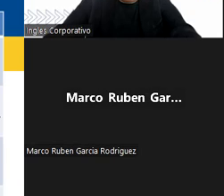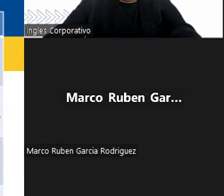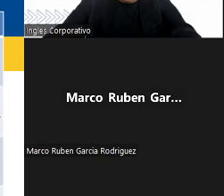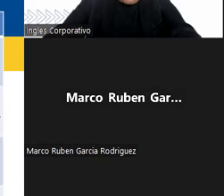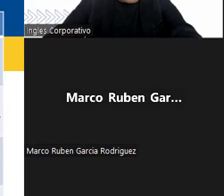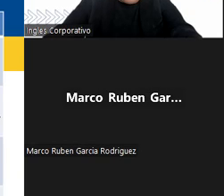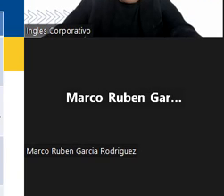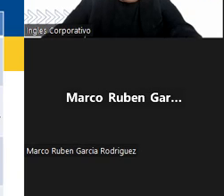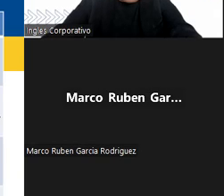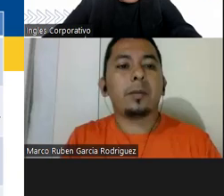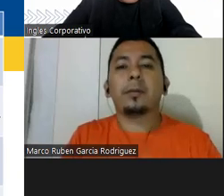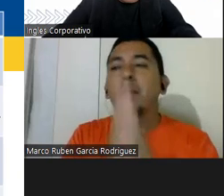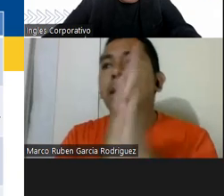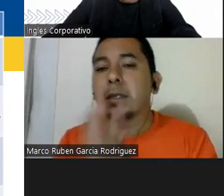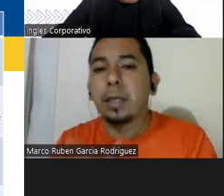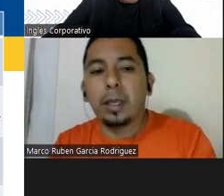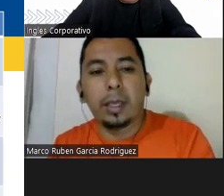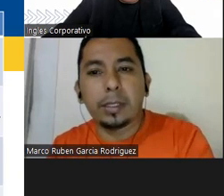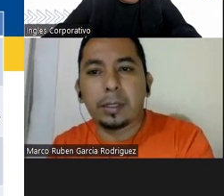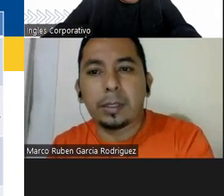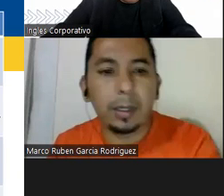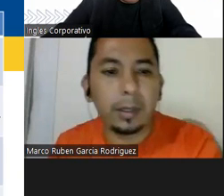Buenas noches, licenciado. Buenas Buenas noches, noches. colegas.